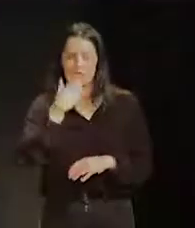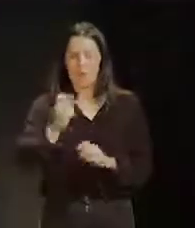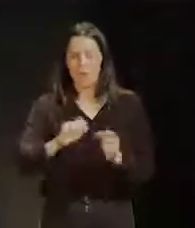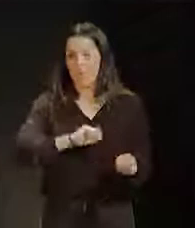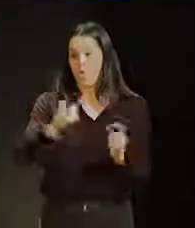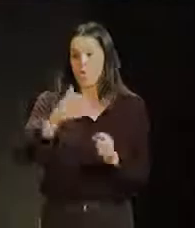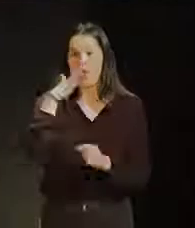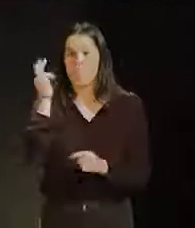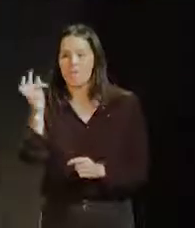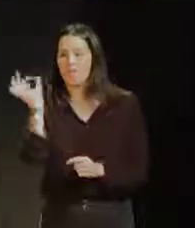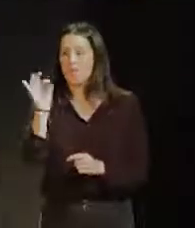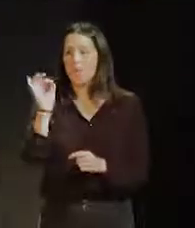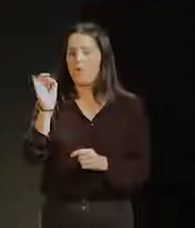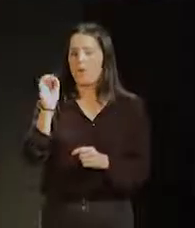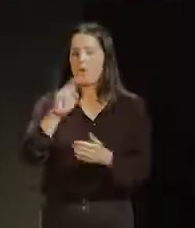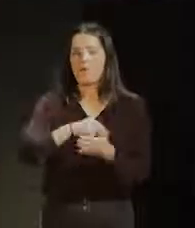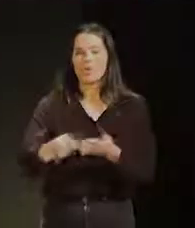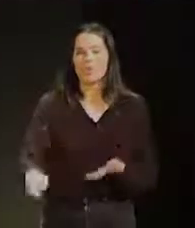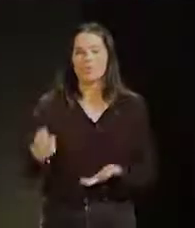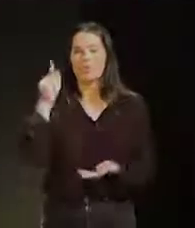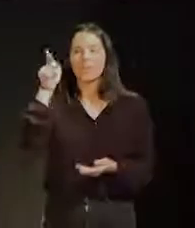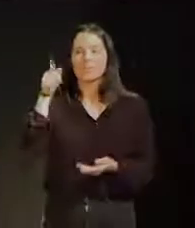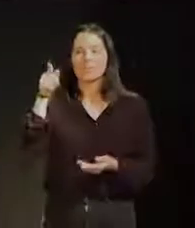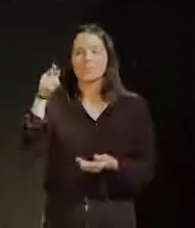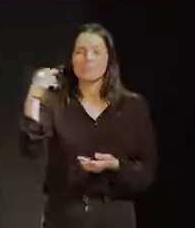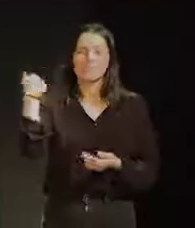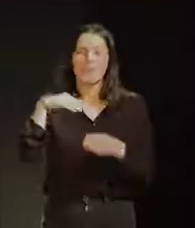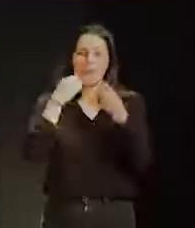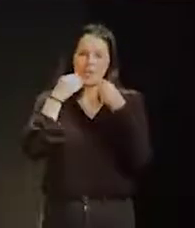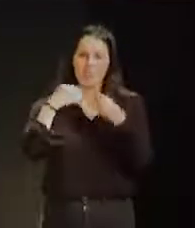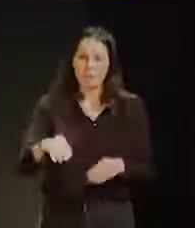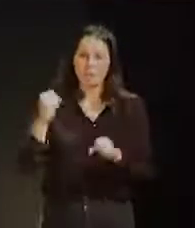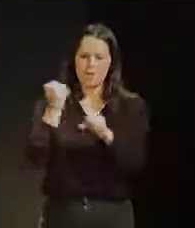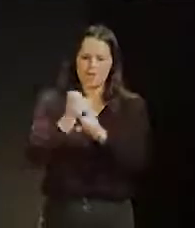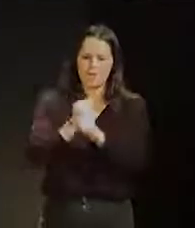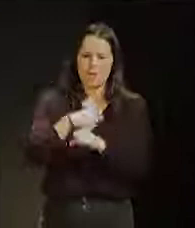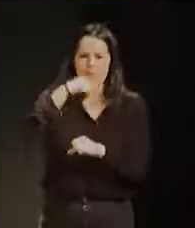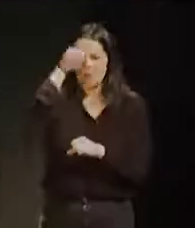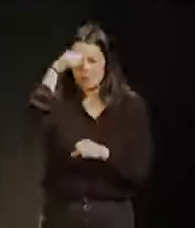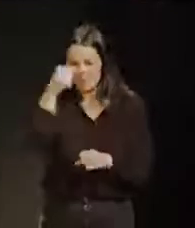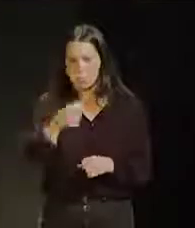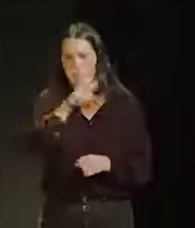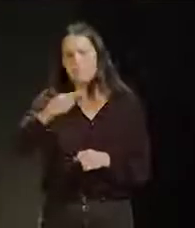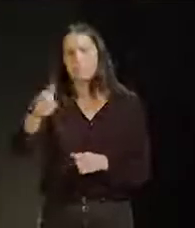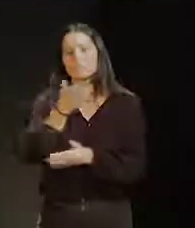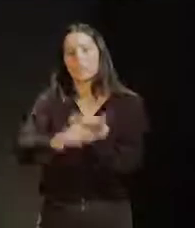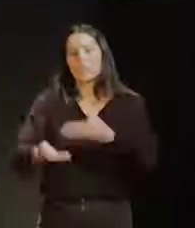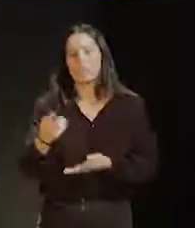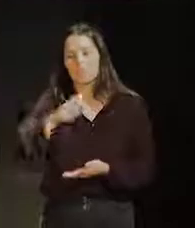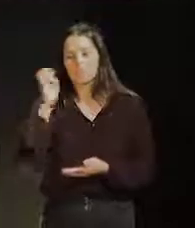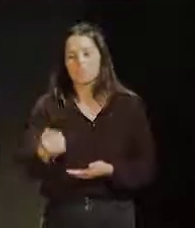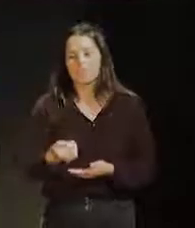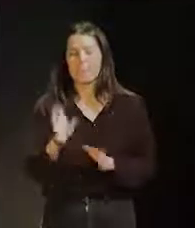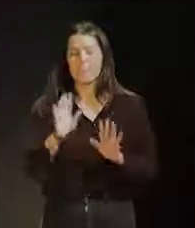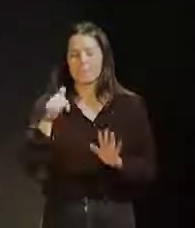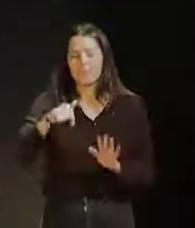con Francia. Toda la trayectoria que tienen con el trabajo en cultura, con personas con discapacidades diferentes.